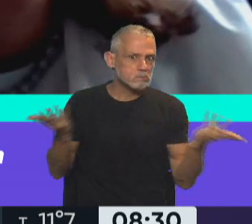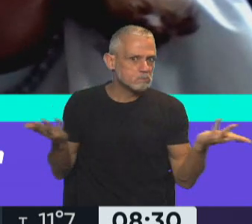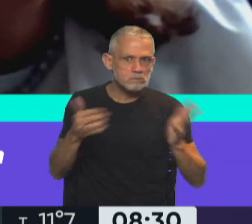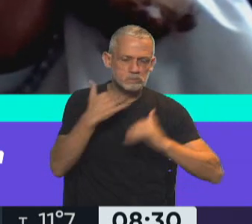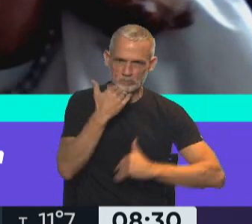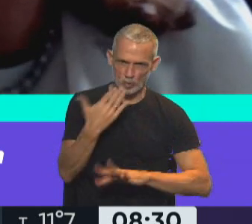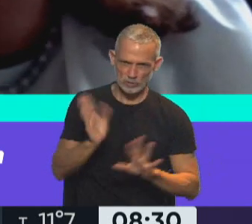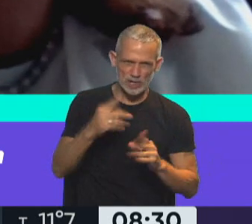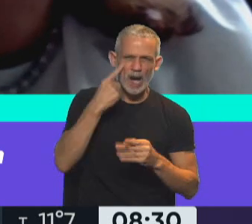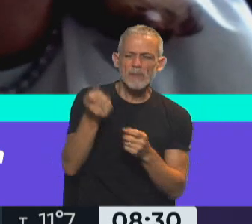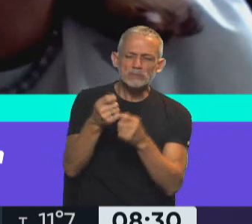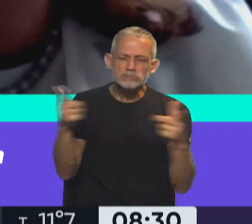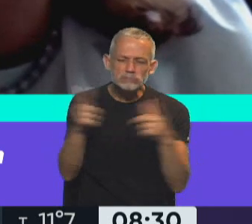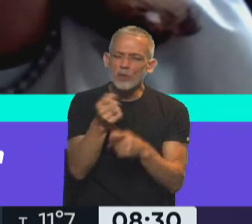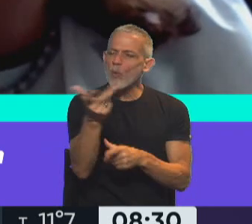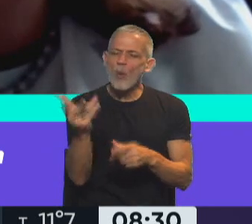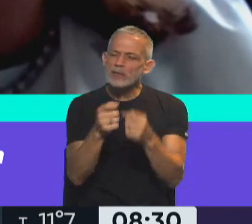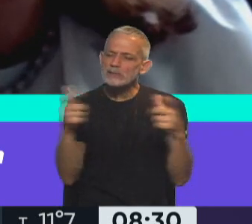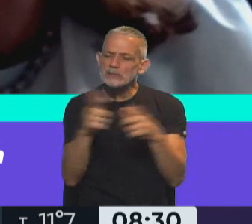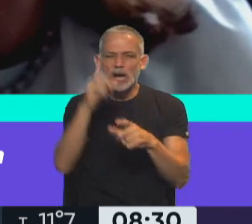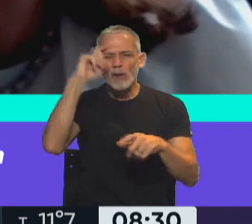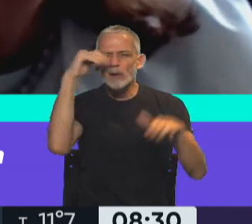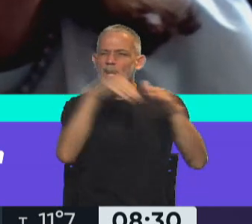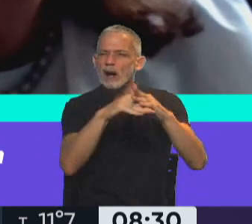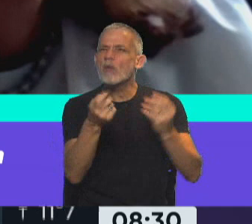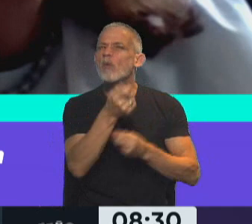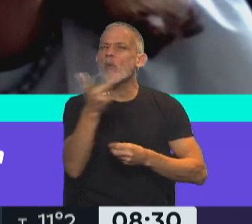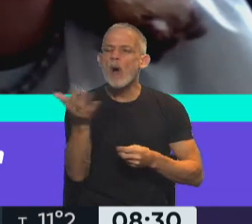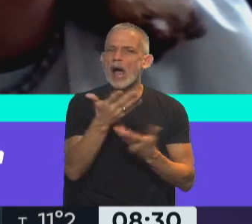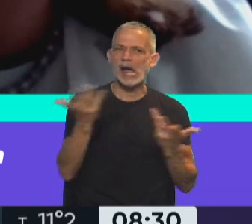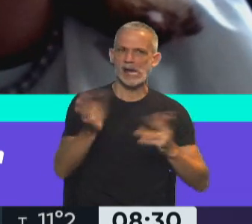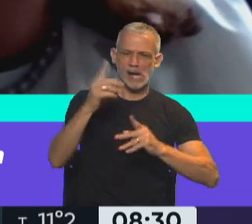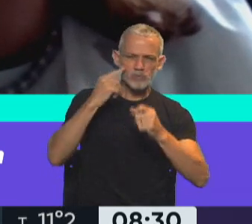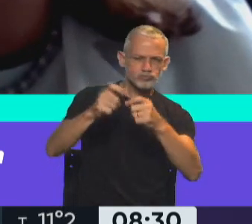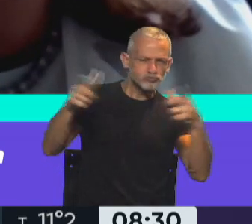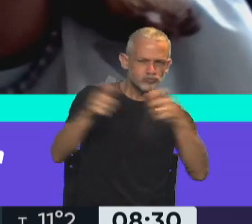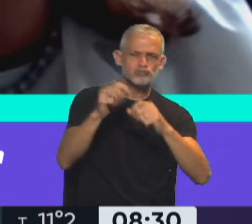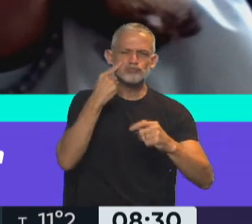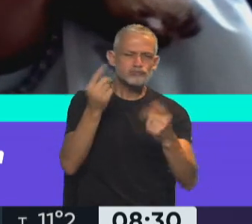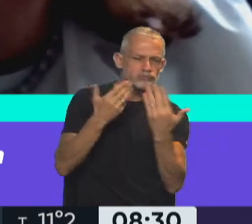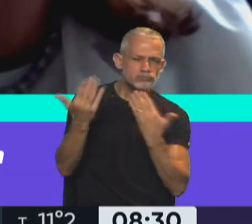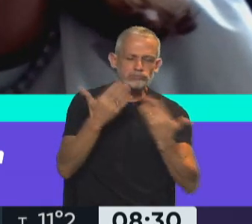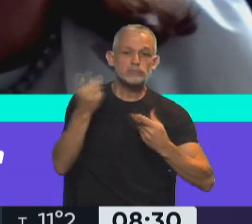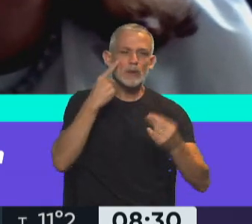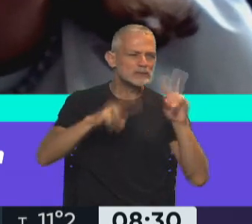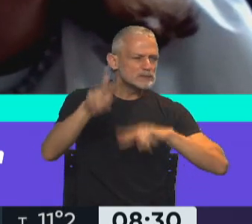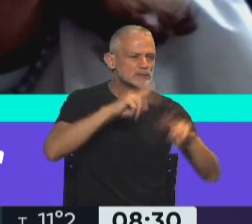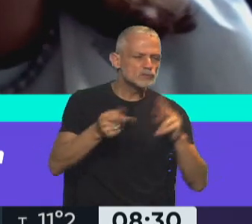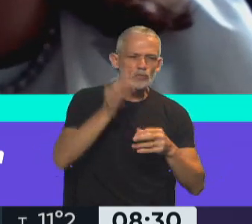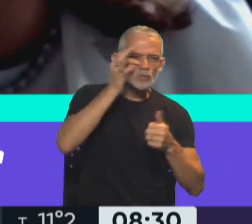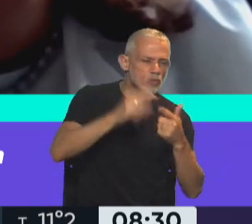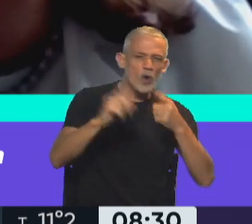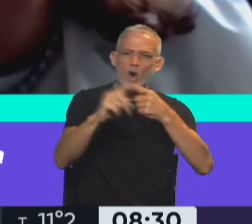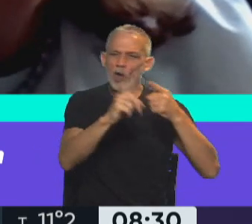siguiendo los casos, hay que seguir las internaciones en terapia, hay que continuar trabajando, buscando casos,